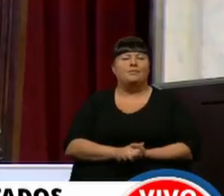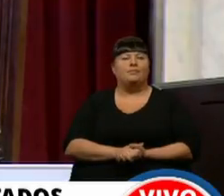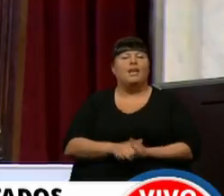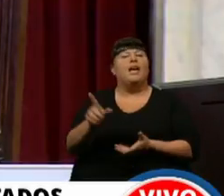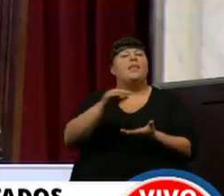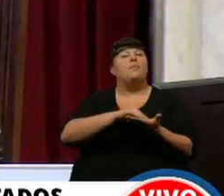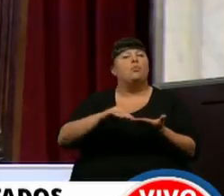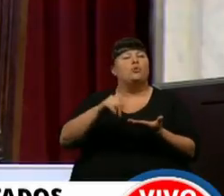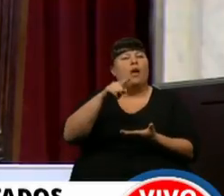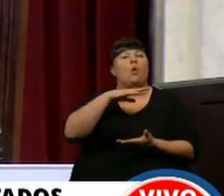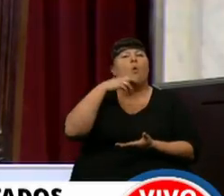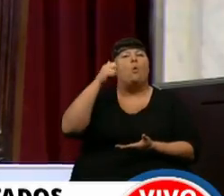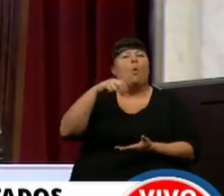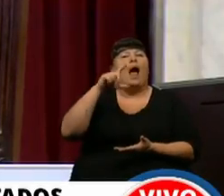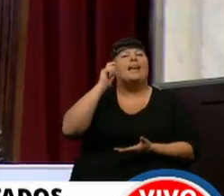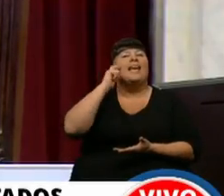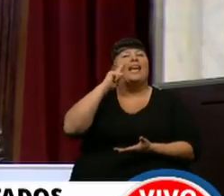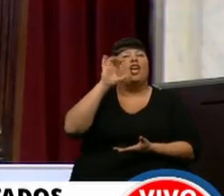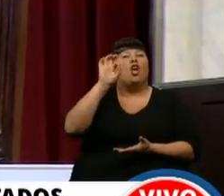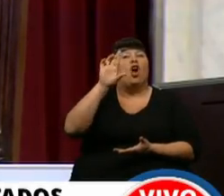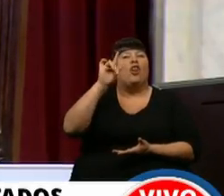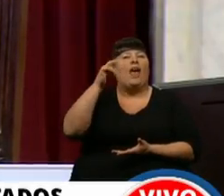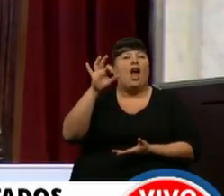diputado juan carlos giordano